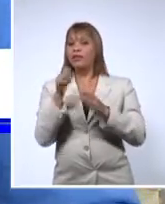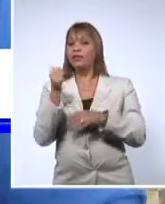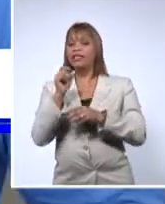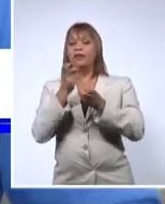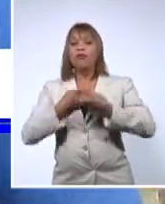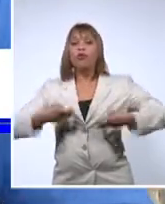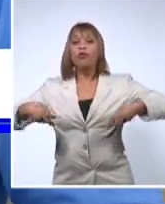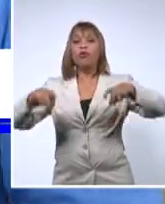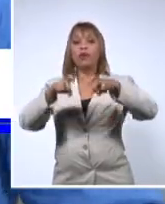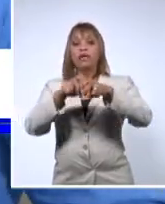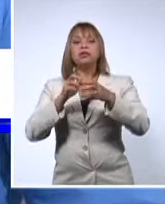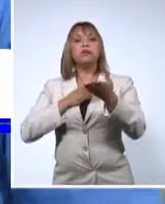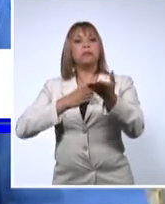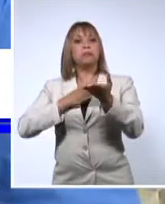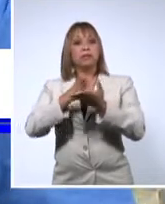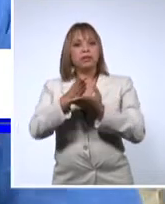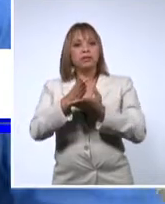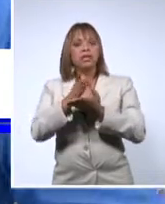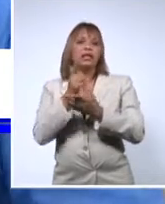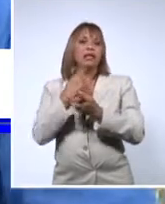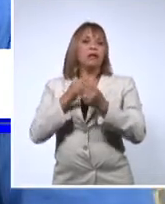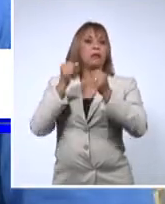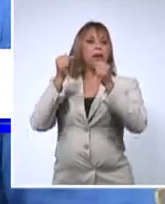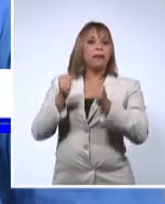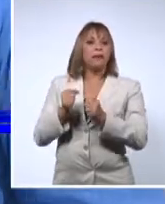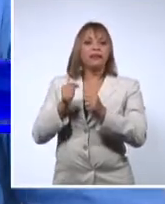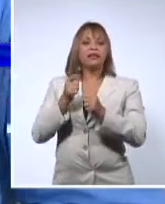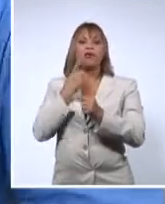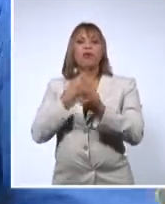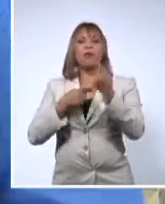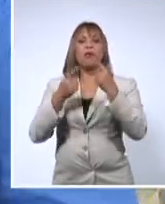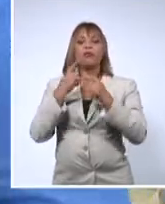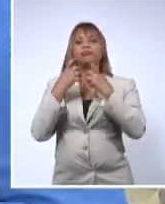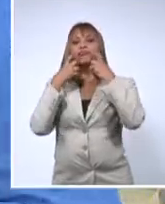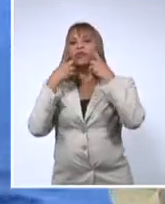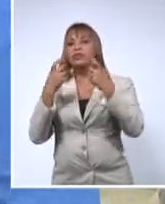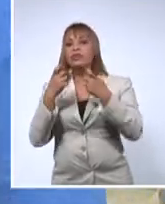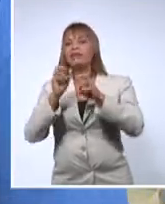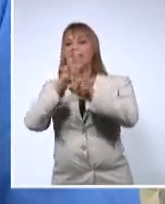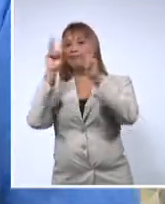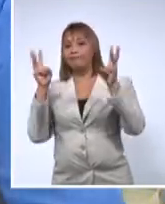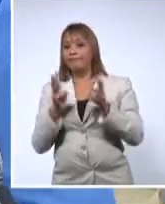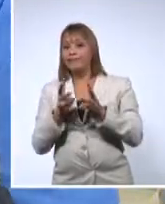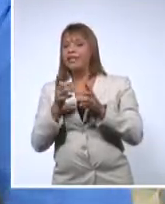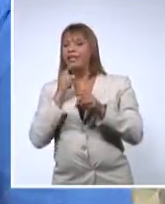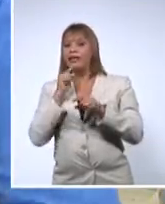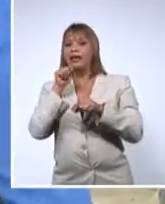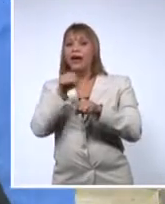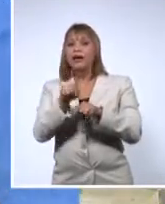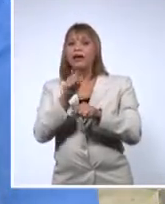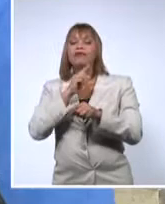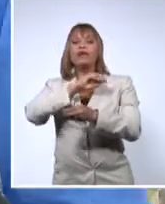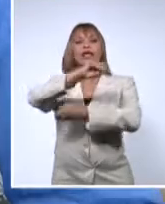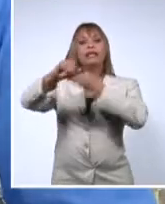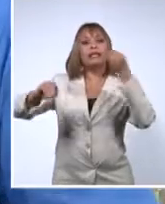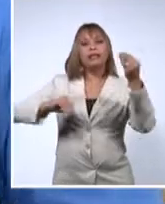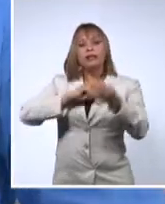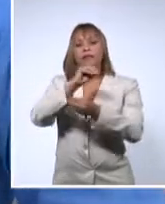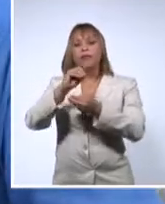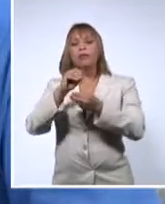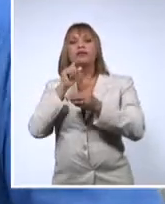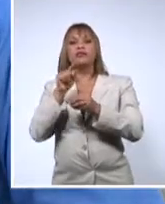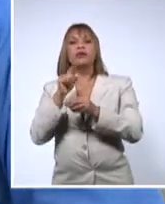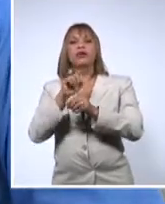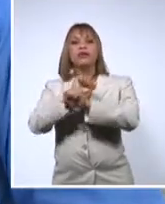UPEC, permanecerá ya como una de las grandes plataformas de impulso de la transformación y el cambio en